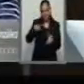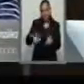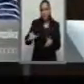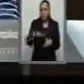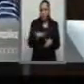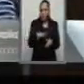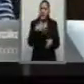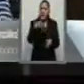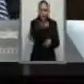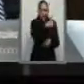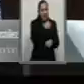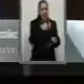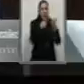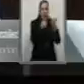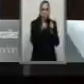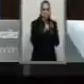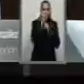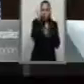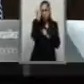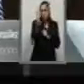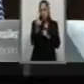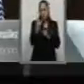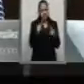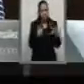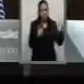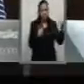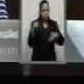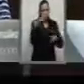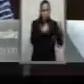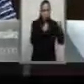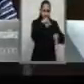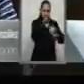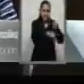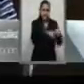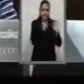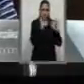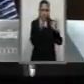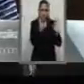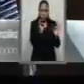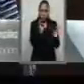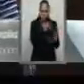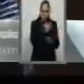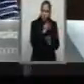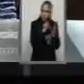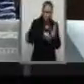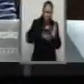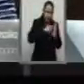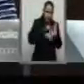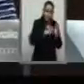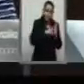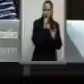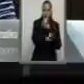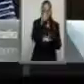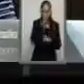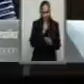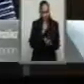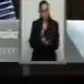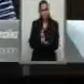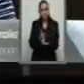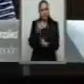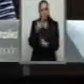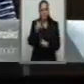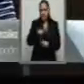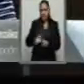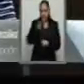perfectible, reconocemos que la Ciudad de México no puede estar ni un día más tutelada por el Ejecutivo Federal y por